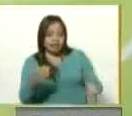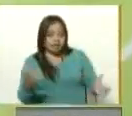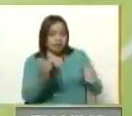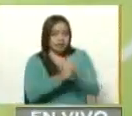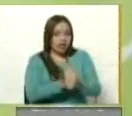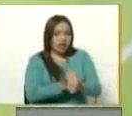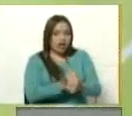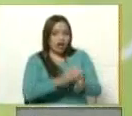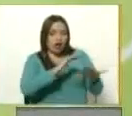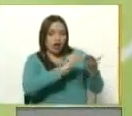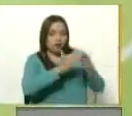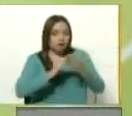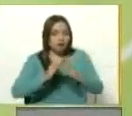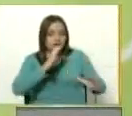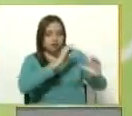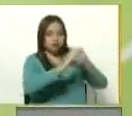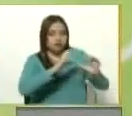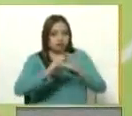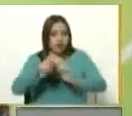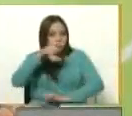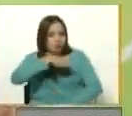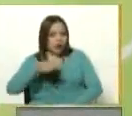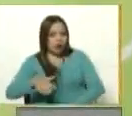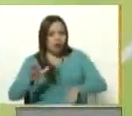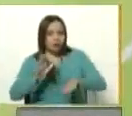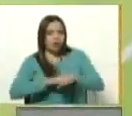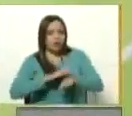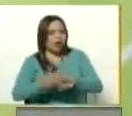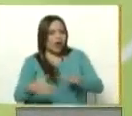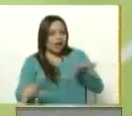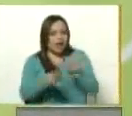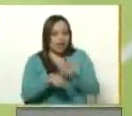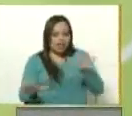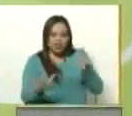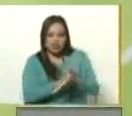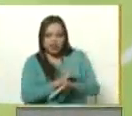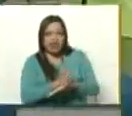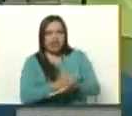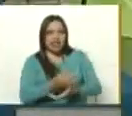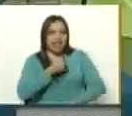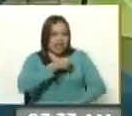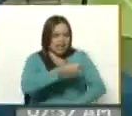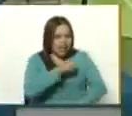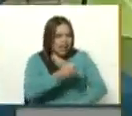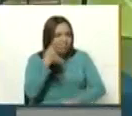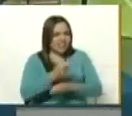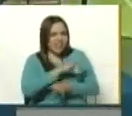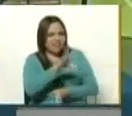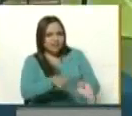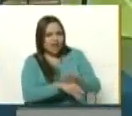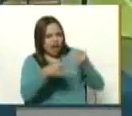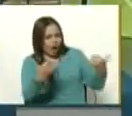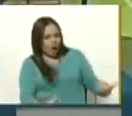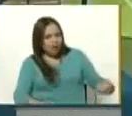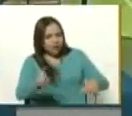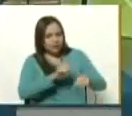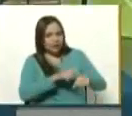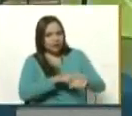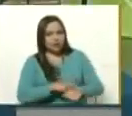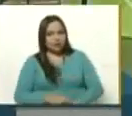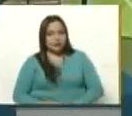en verdad la ley de ejercicio del periodismo no toma en cuenta a los comunicadores populares. Que se adapte a nuestras realidades.